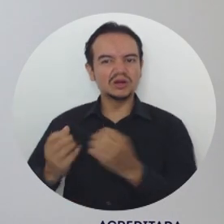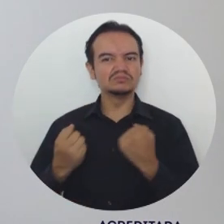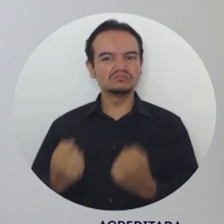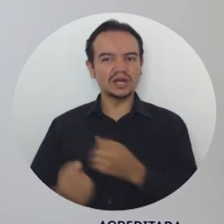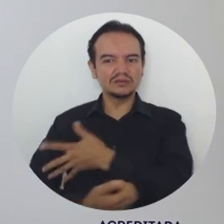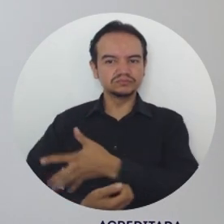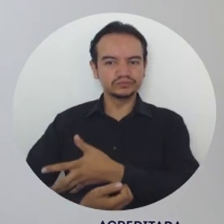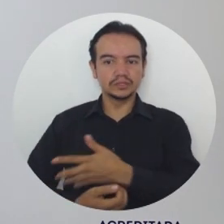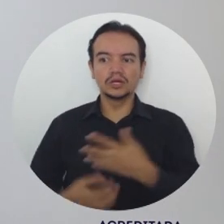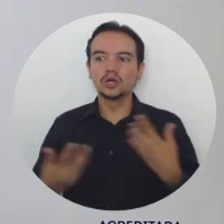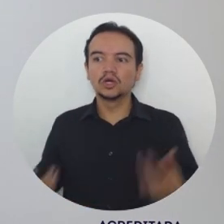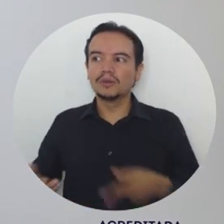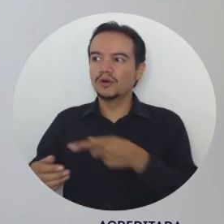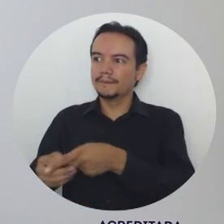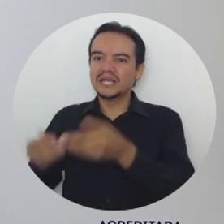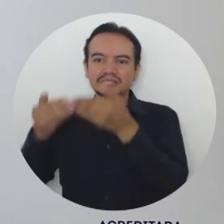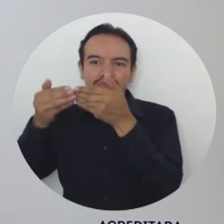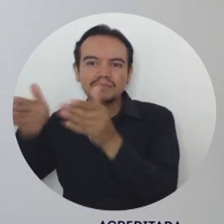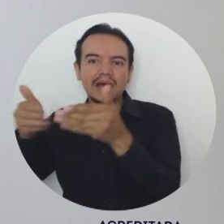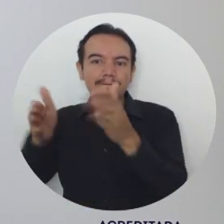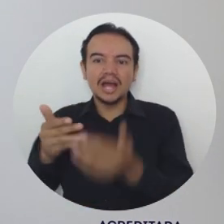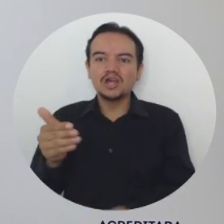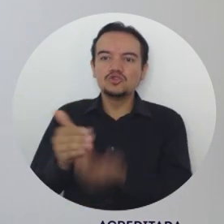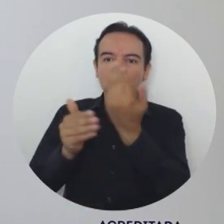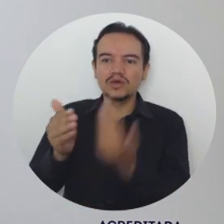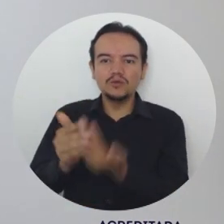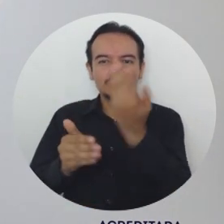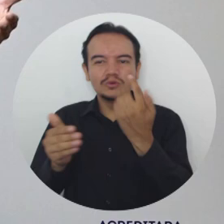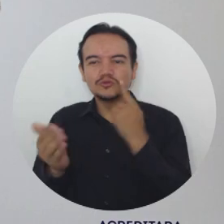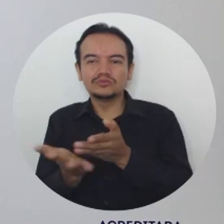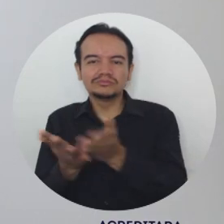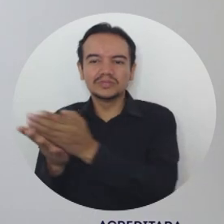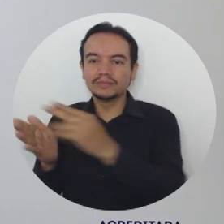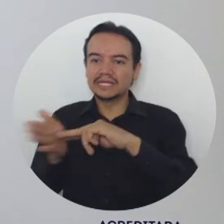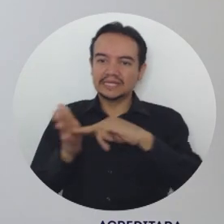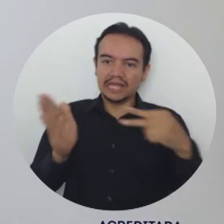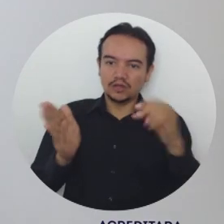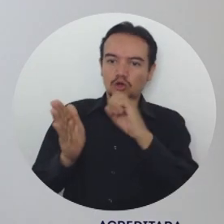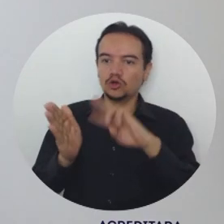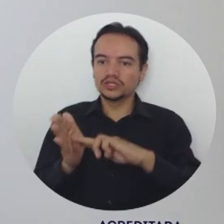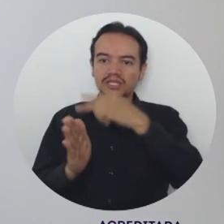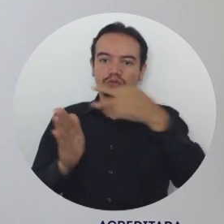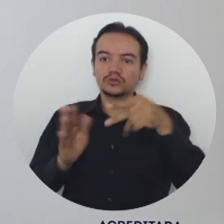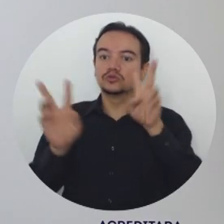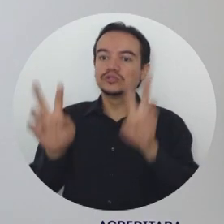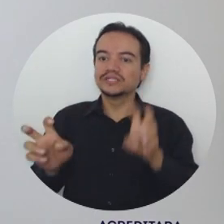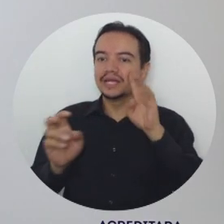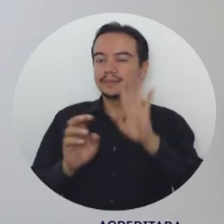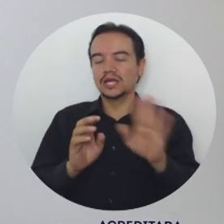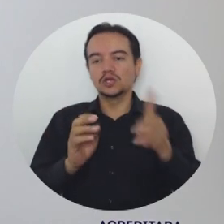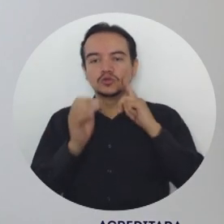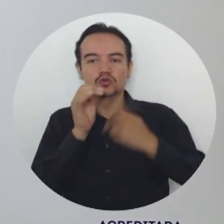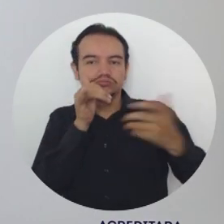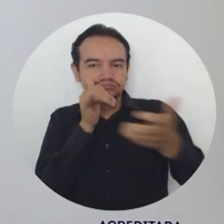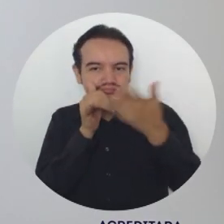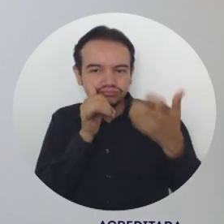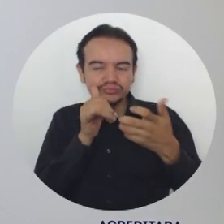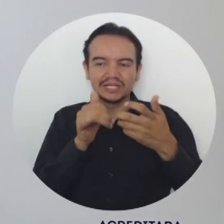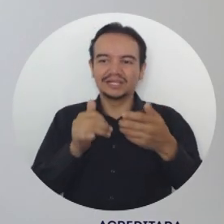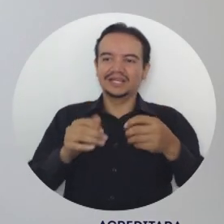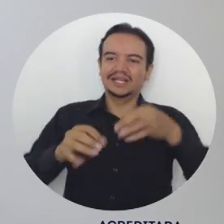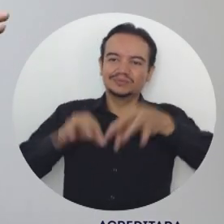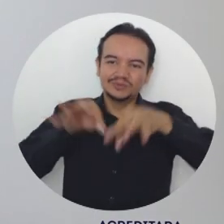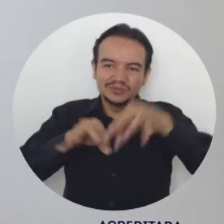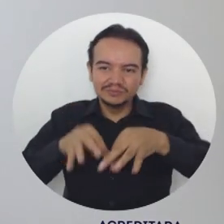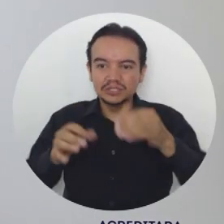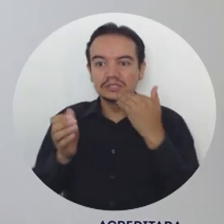este campo. Ampliar áreas de formación para desarrollar algunos programas técnicos y tecnológicos relacionados con la programación. Avanzar